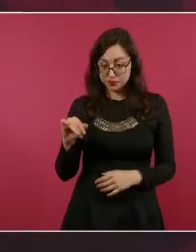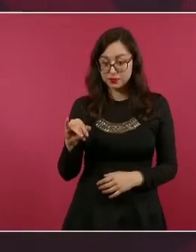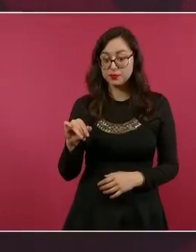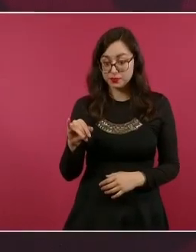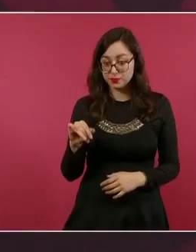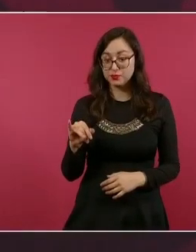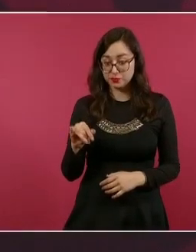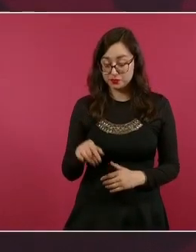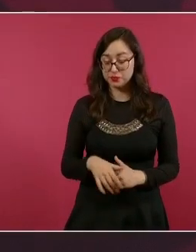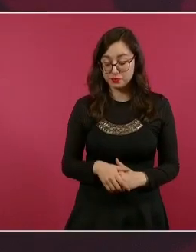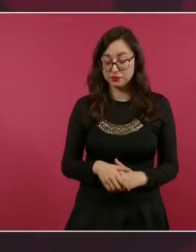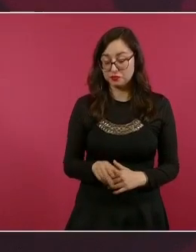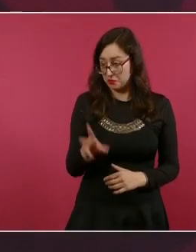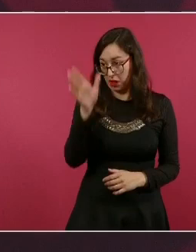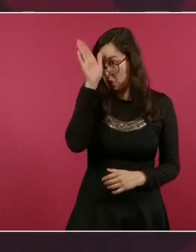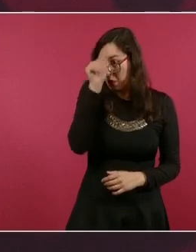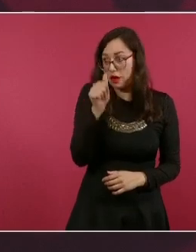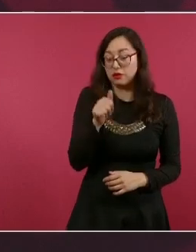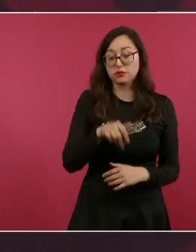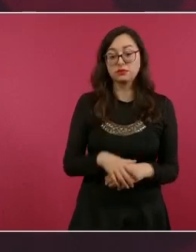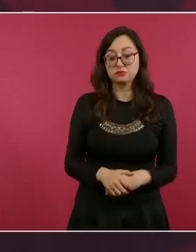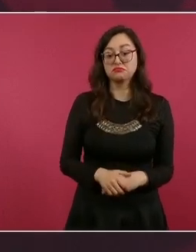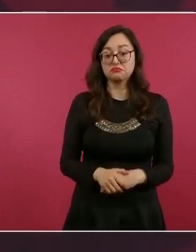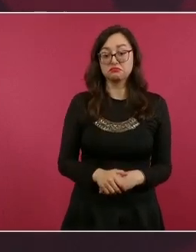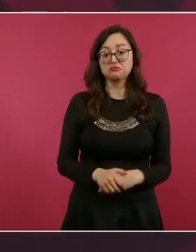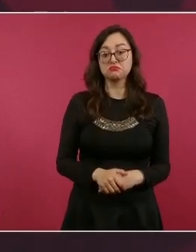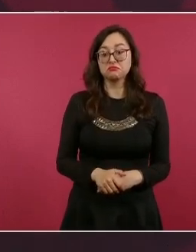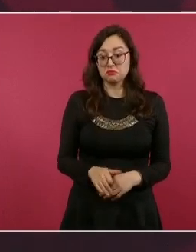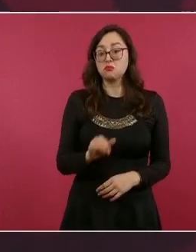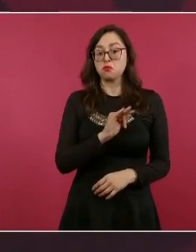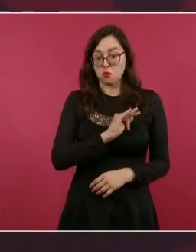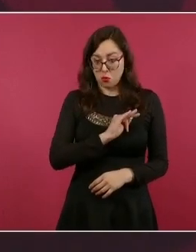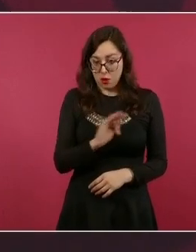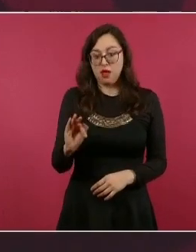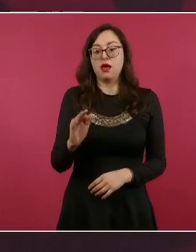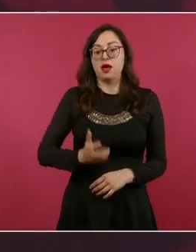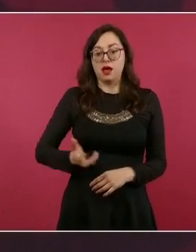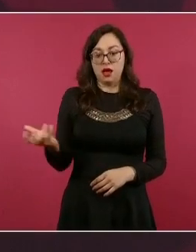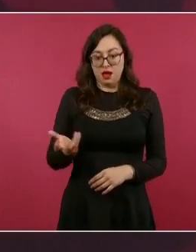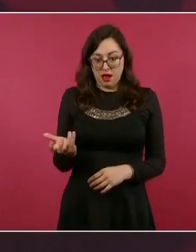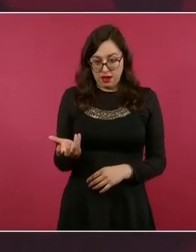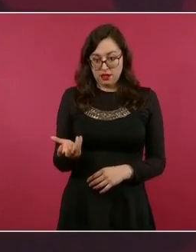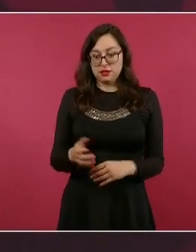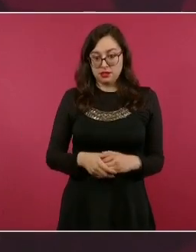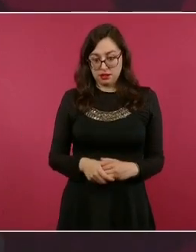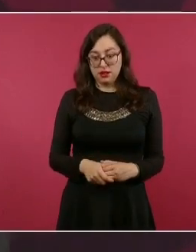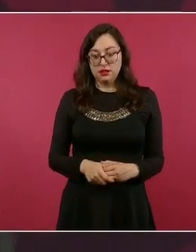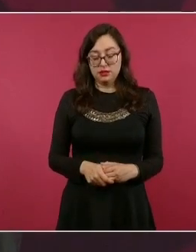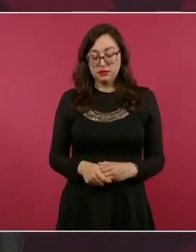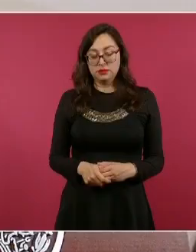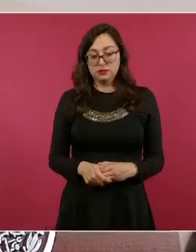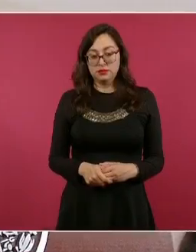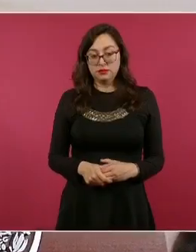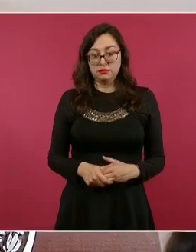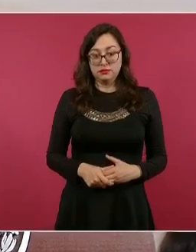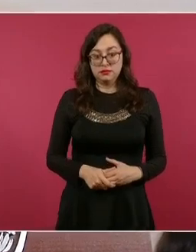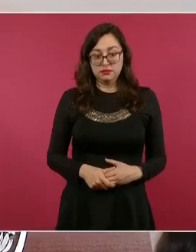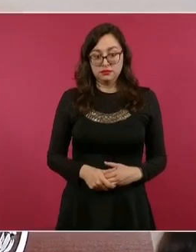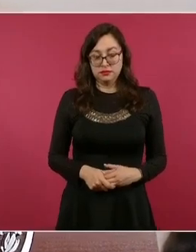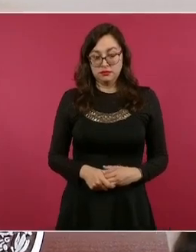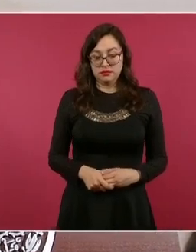Y sí hay manera de hacerlo. No con brocha